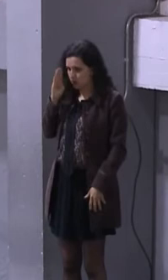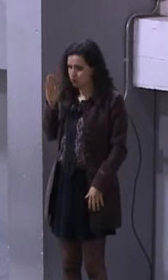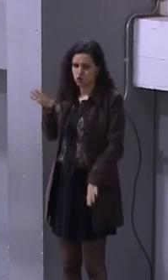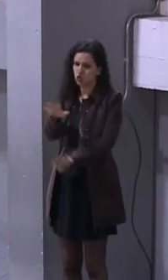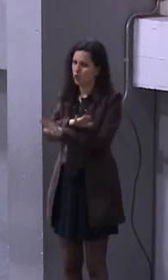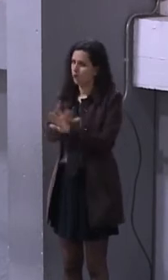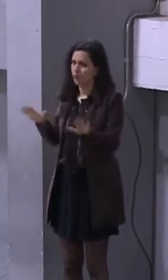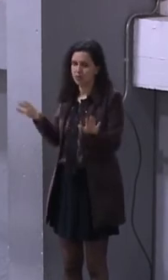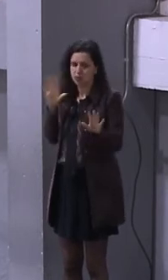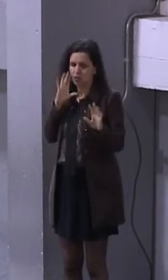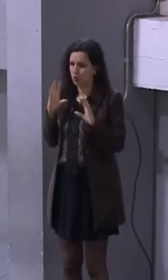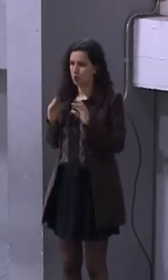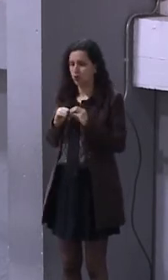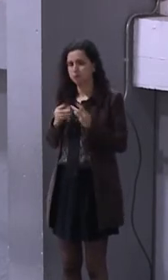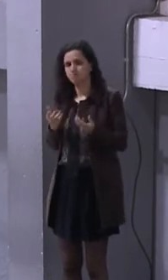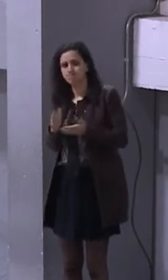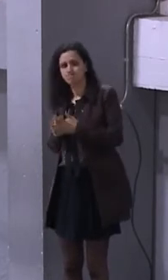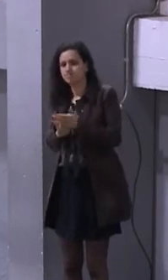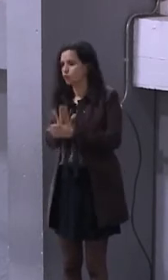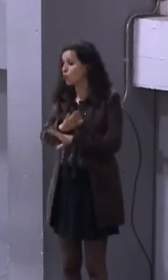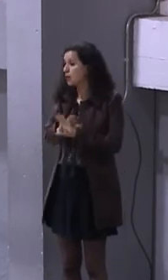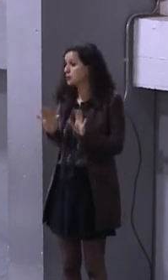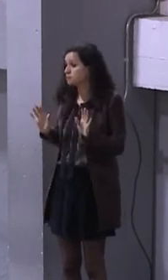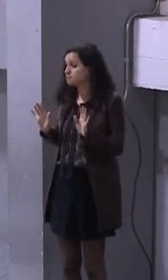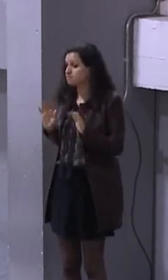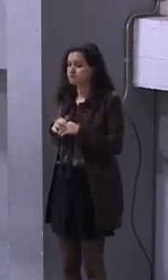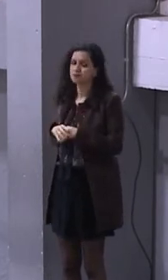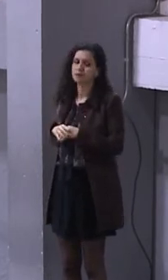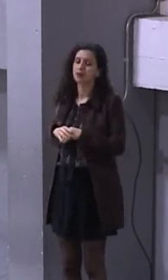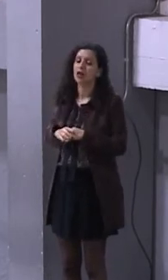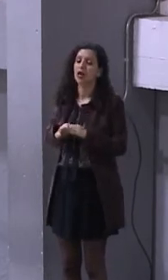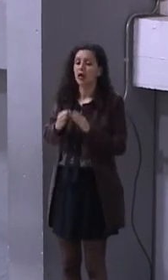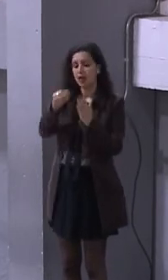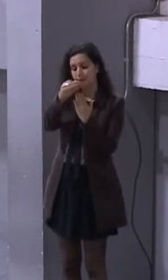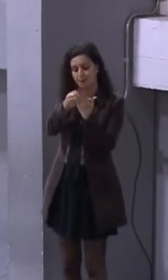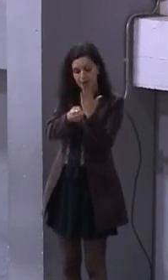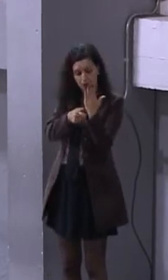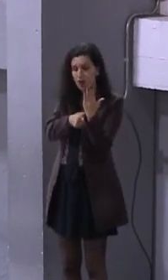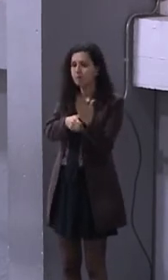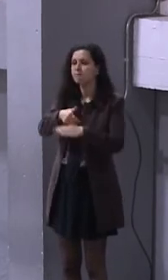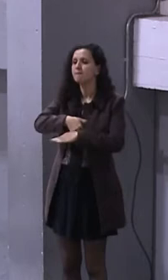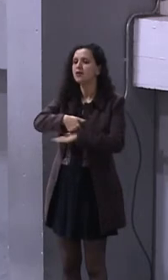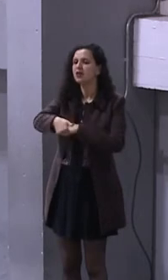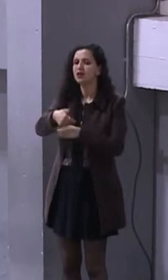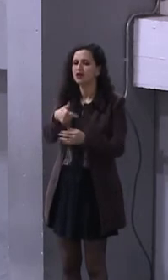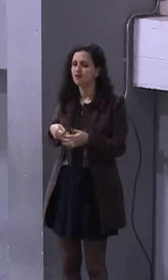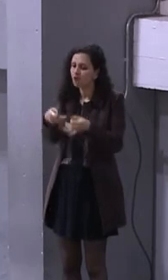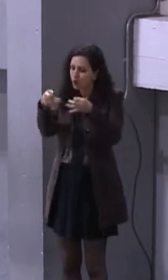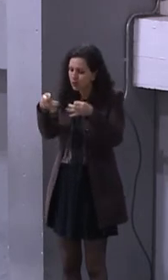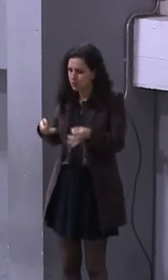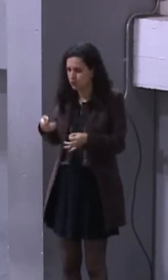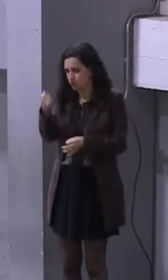negociación y no han vuelto. Dentro del pliego está planteado la formalización,